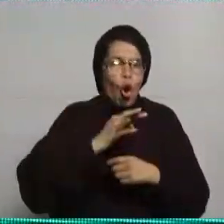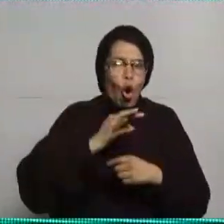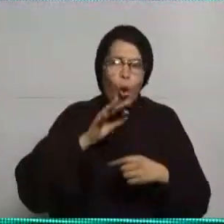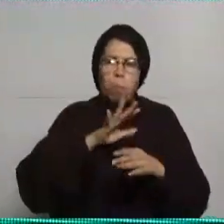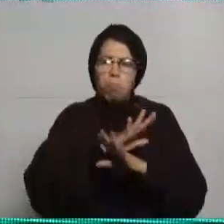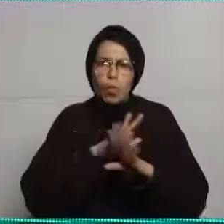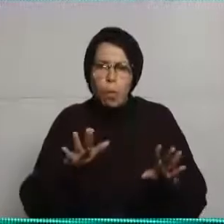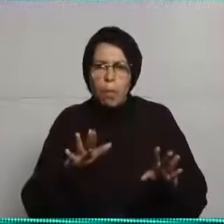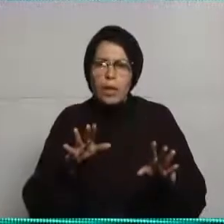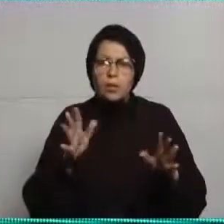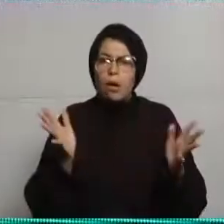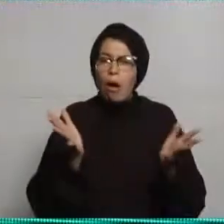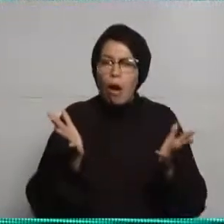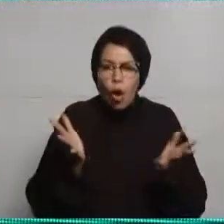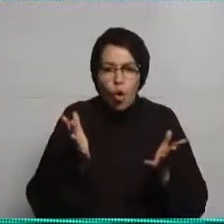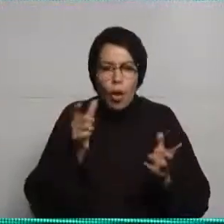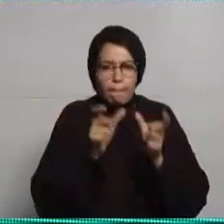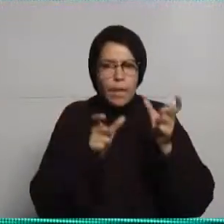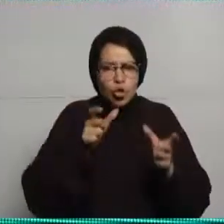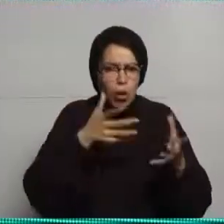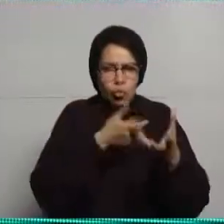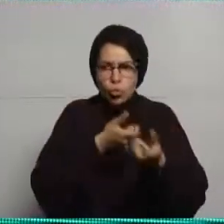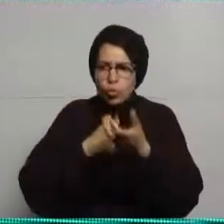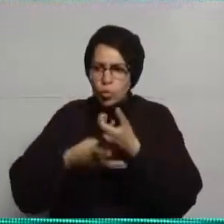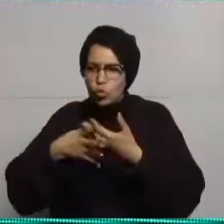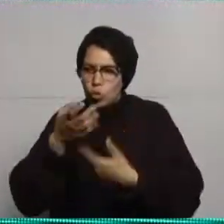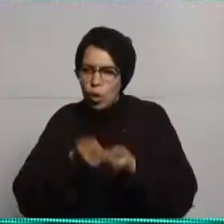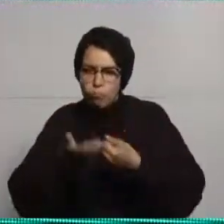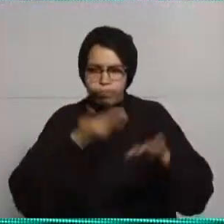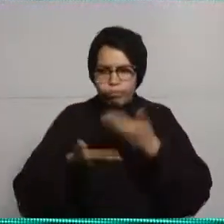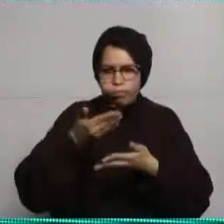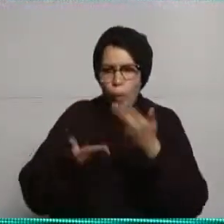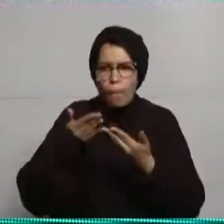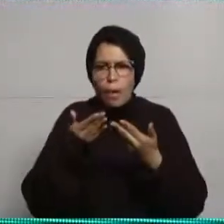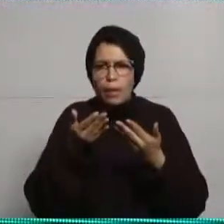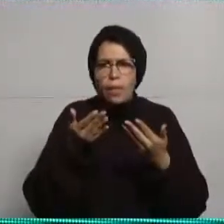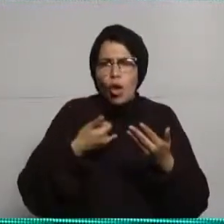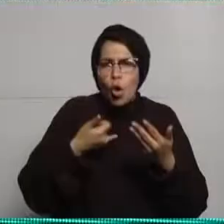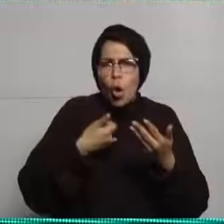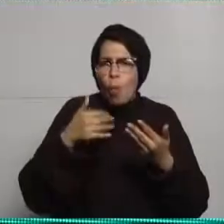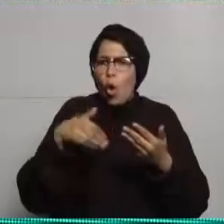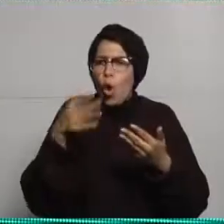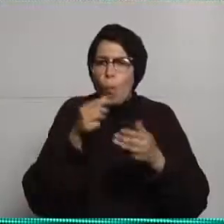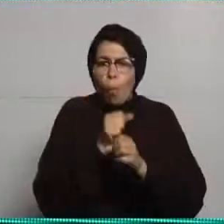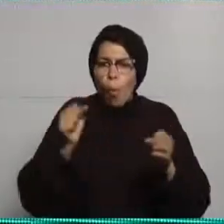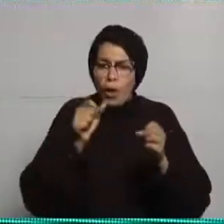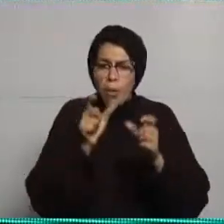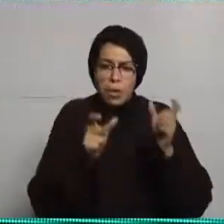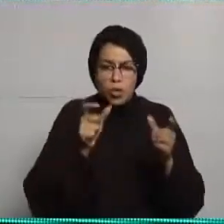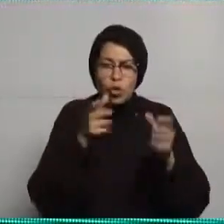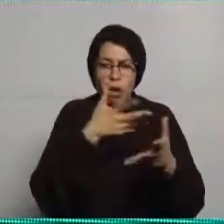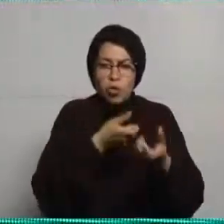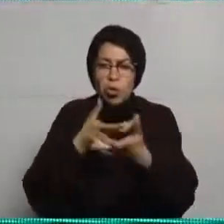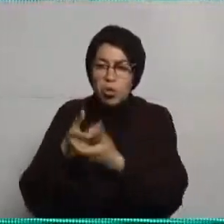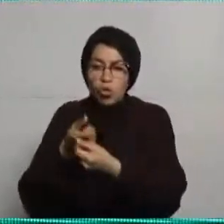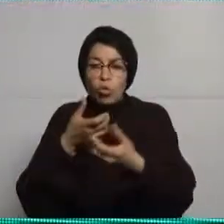hubo habrá llegado para quedarse, o será un efecto que se nos va después de la vacuna?